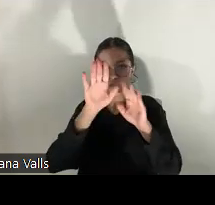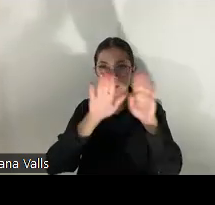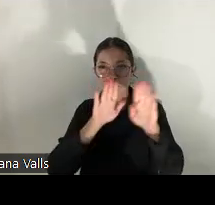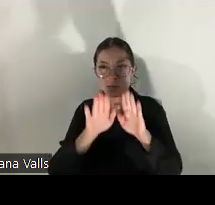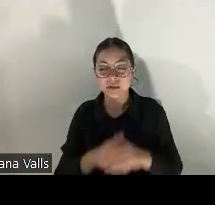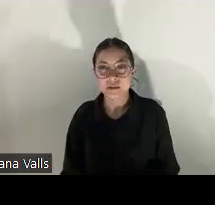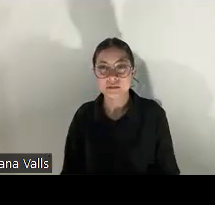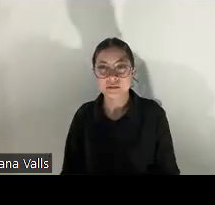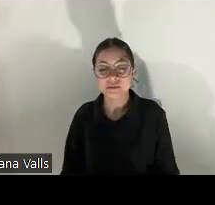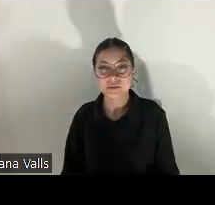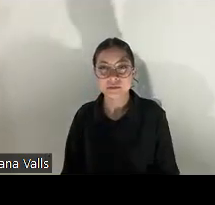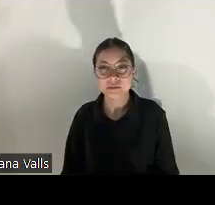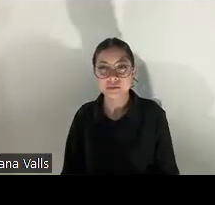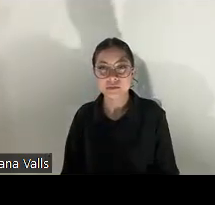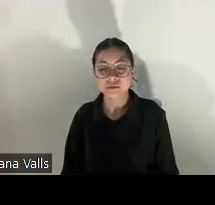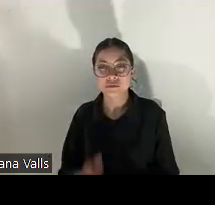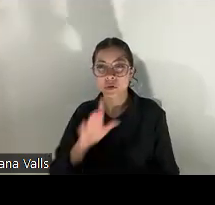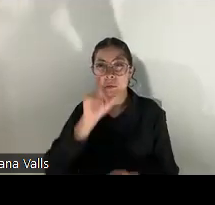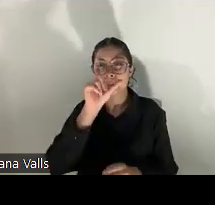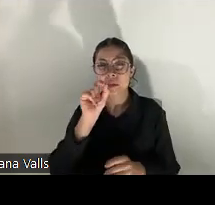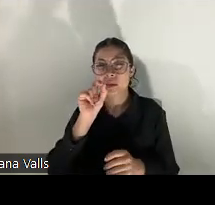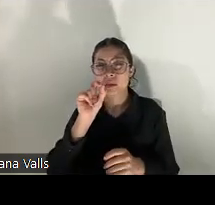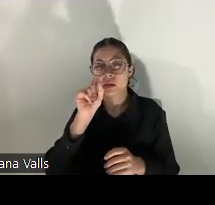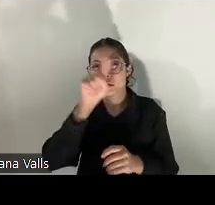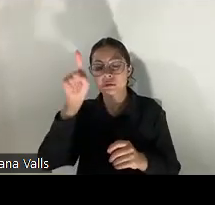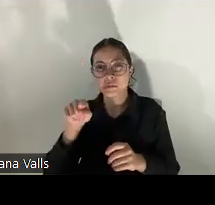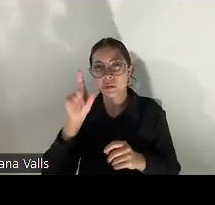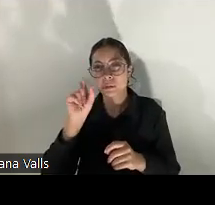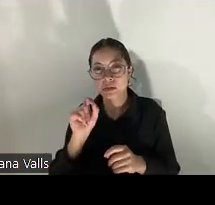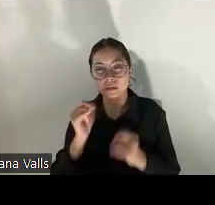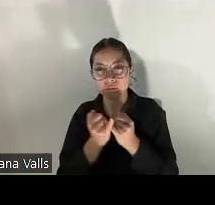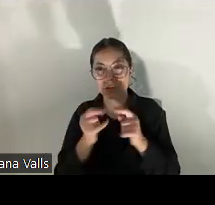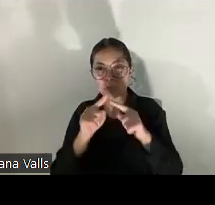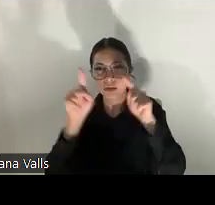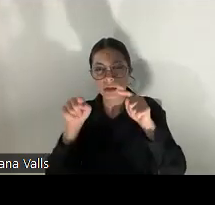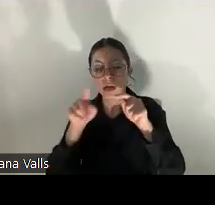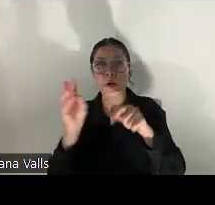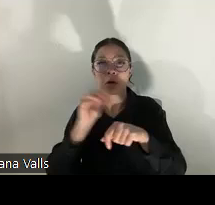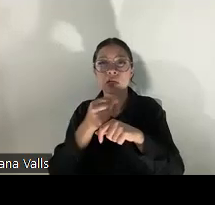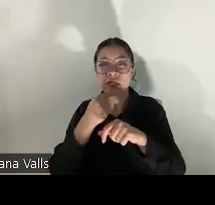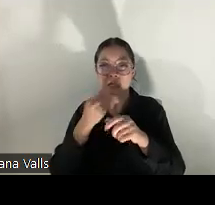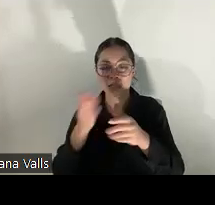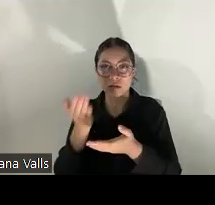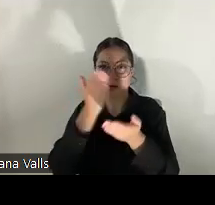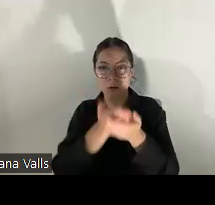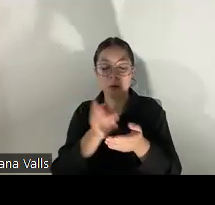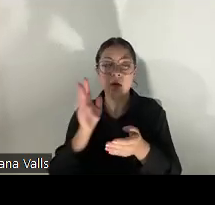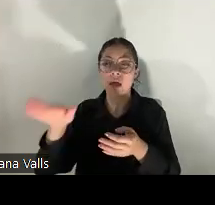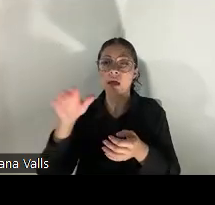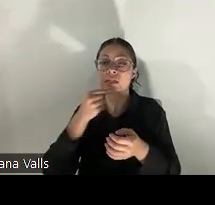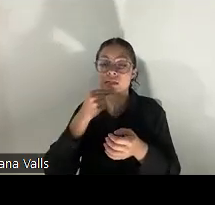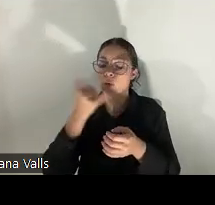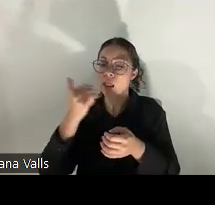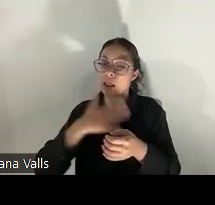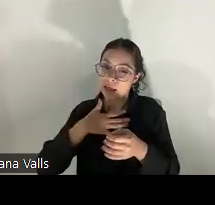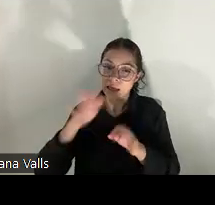de unos 20 por 20 centímetros. Y hay que poner al niño, hay que llamar la atención del niño